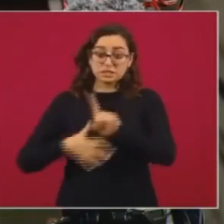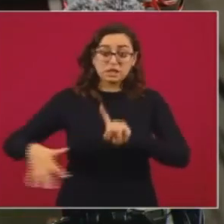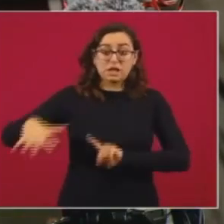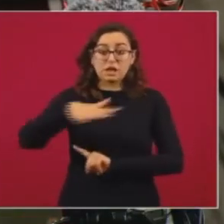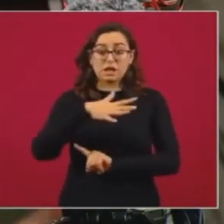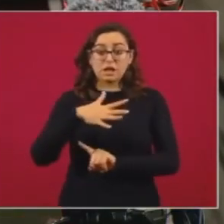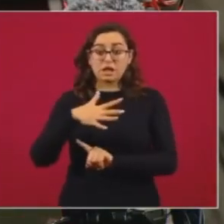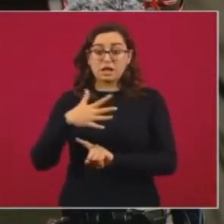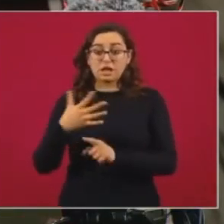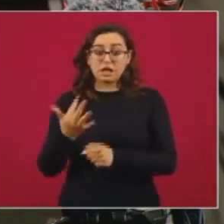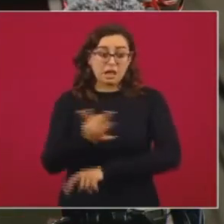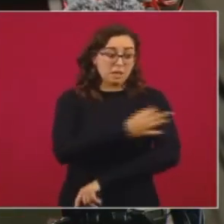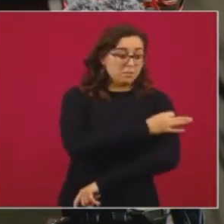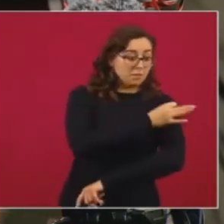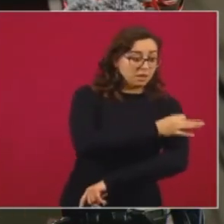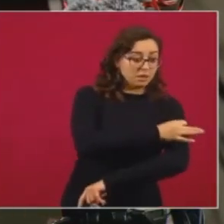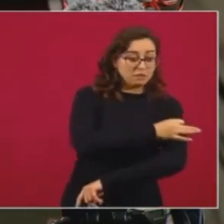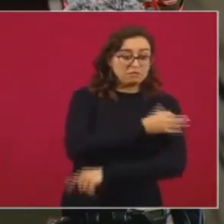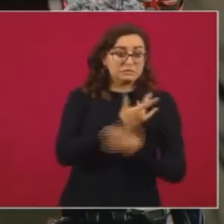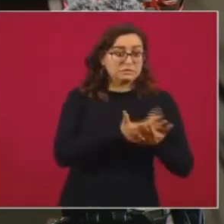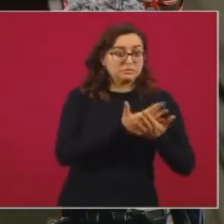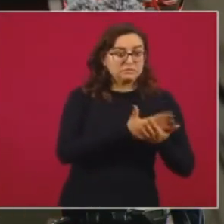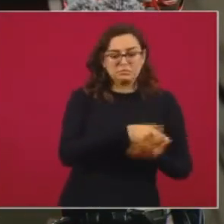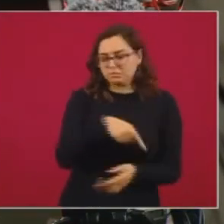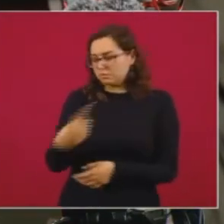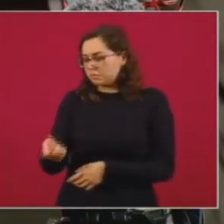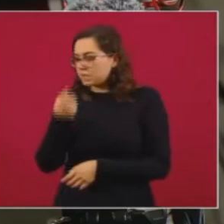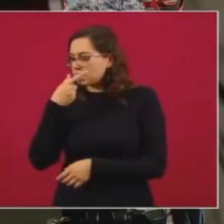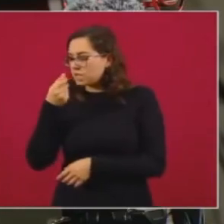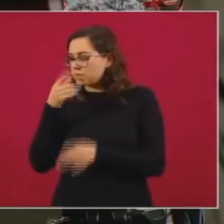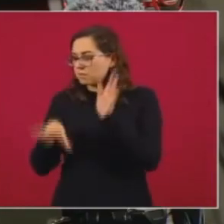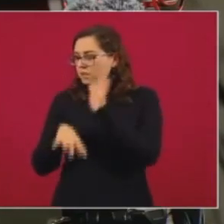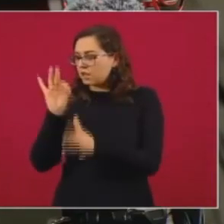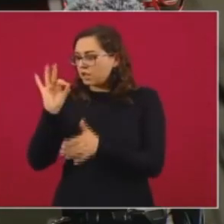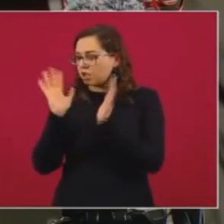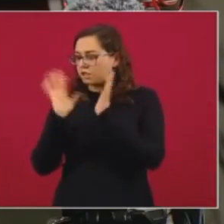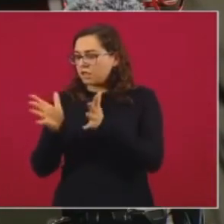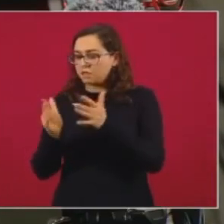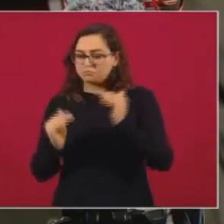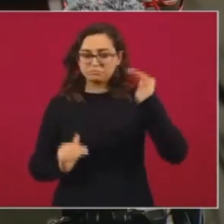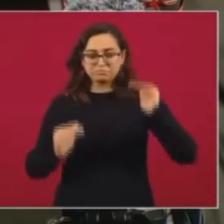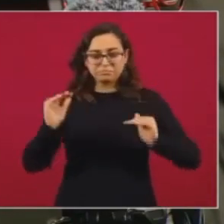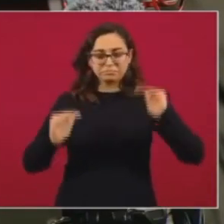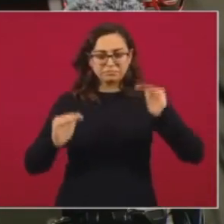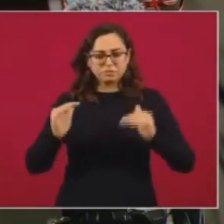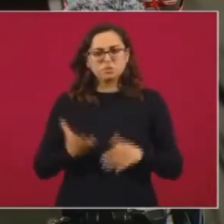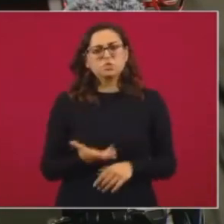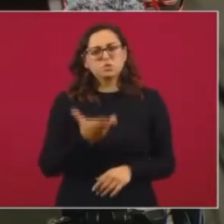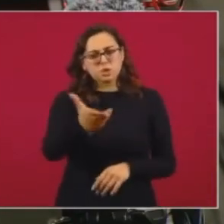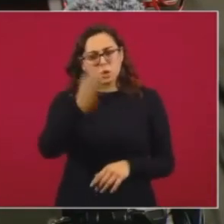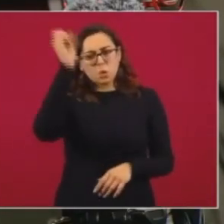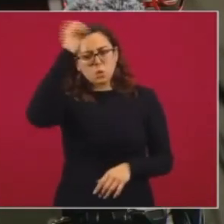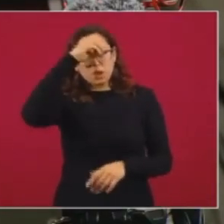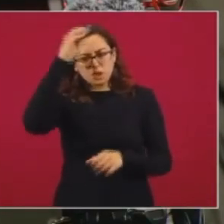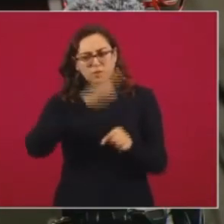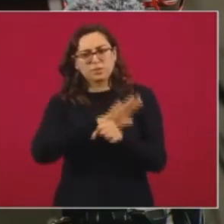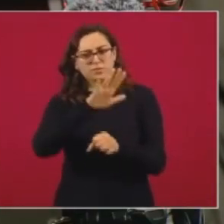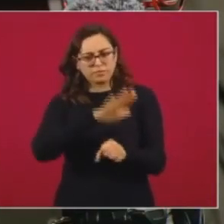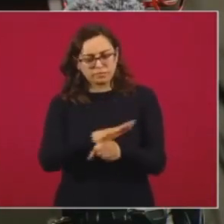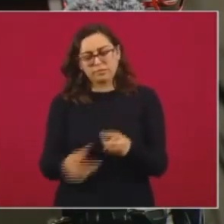tiene versus las vacunas. ¿Cuál sería la opinión que usted tiene al respecto? Y doctora Lomía, ¿cuáles serían